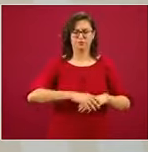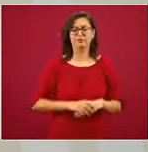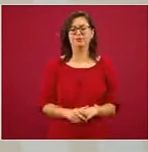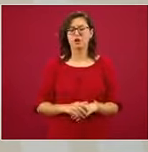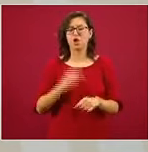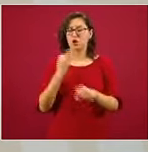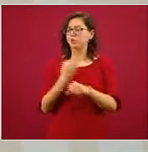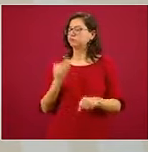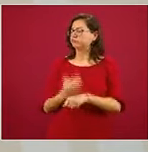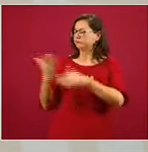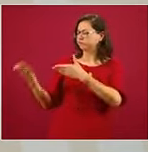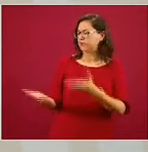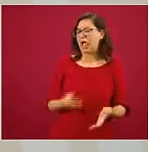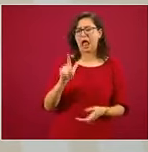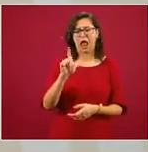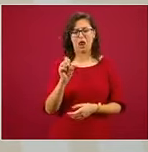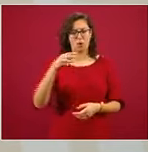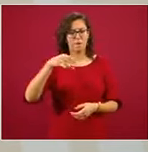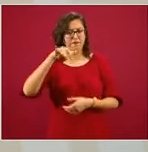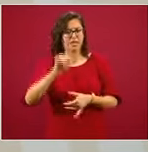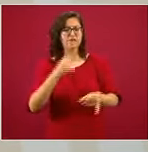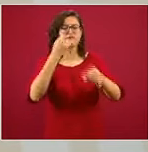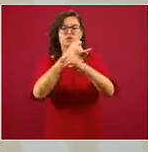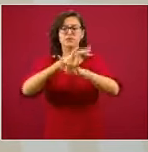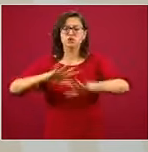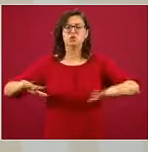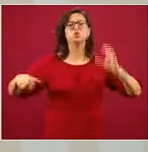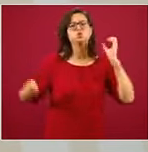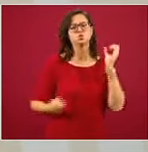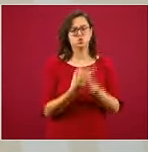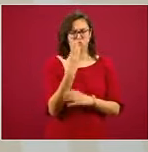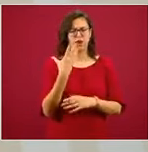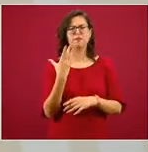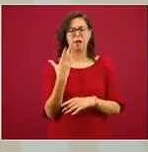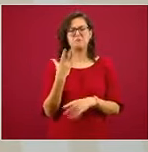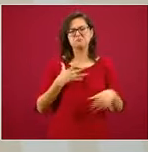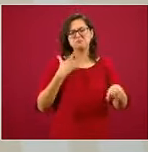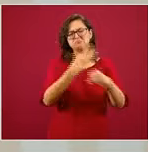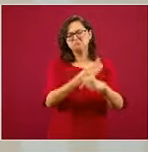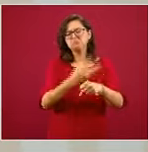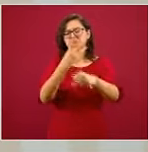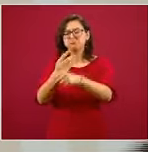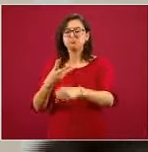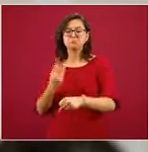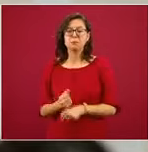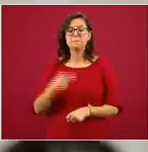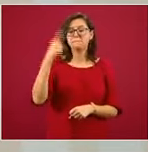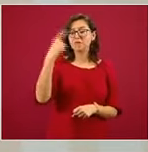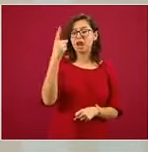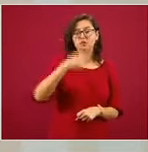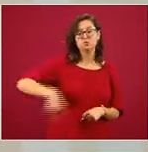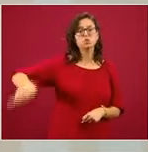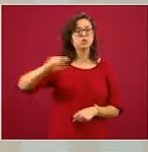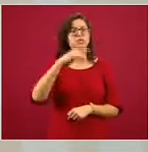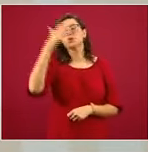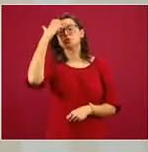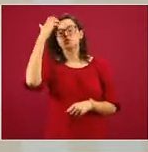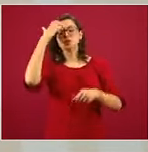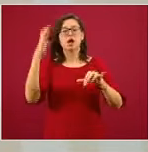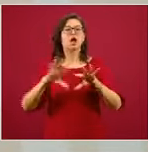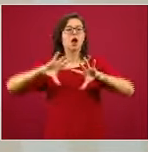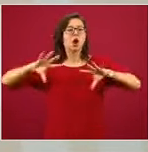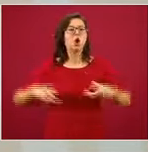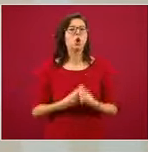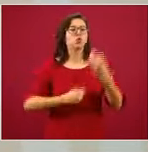hemos agregado algunos nuevos datos, nuevos elementos que son de interés para poner en perspectiva el conjunto de